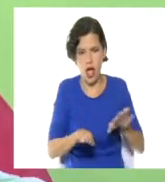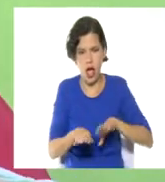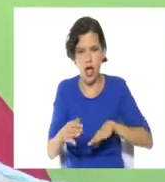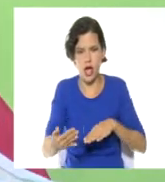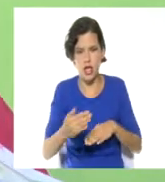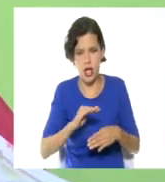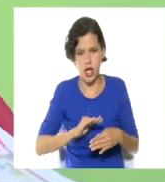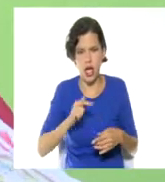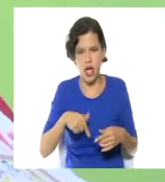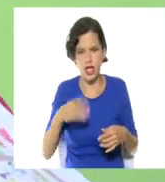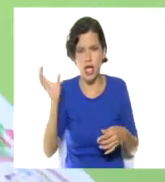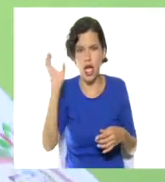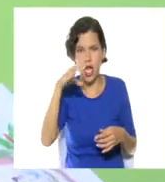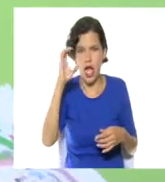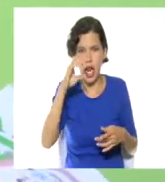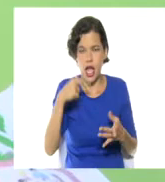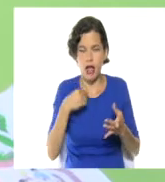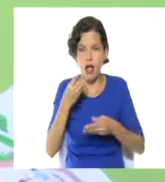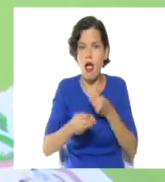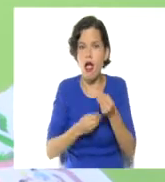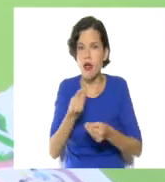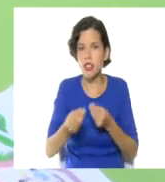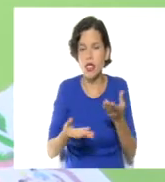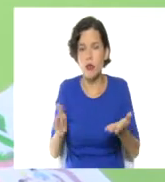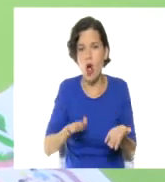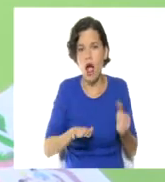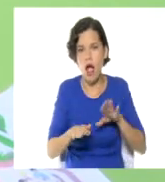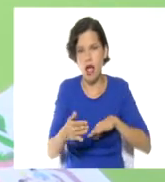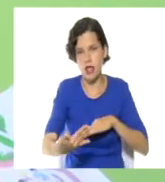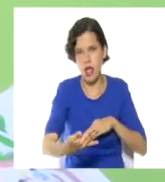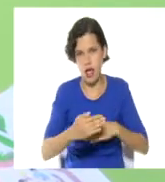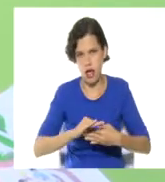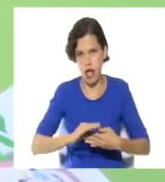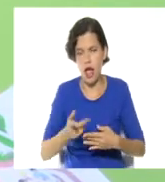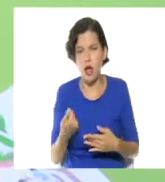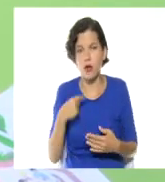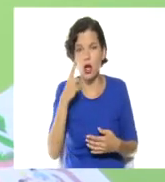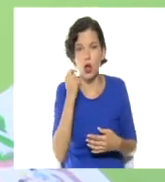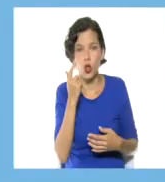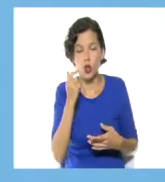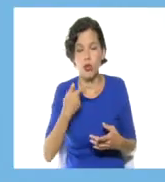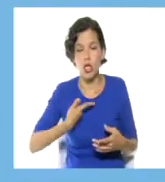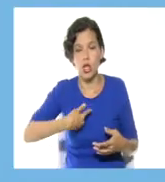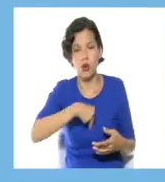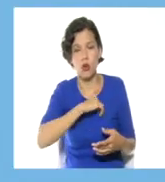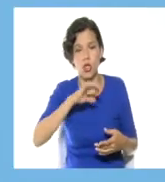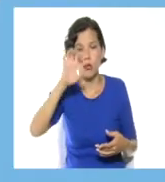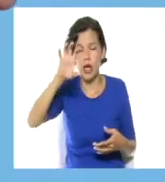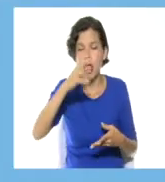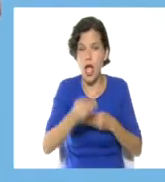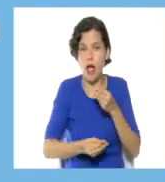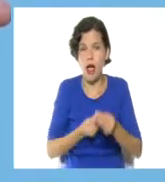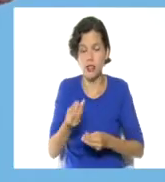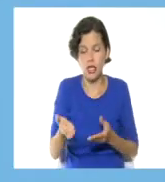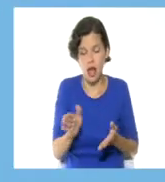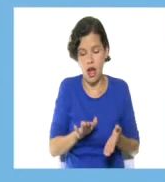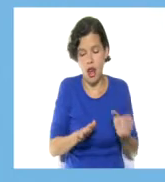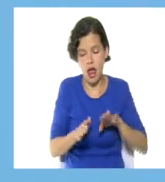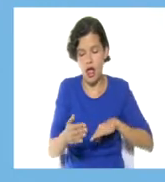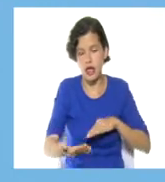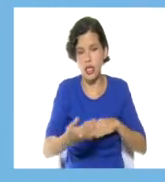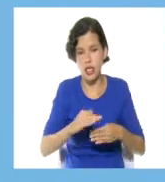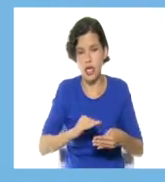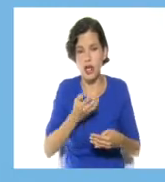Aquí en Caracas hacemos hallaca. Es una costumbre de nuestro país hacer la hallaca navideña para sentarnos en